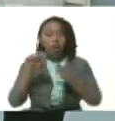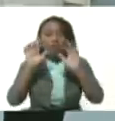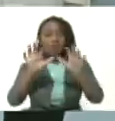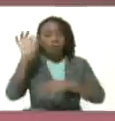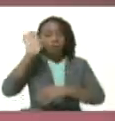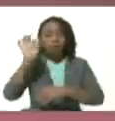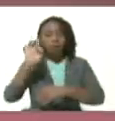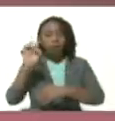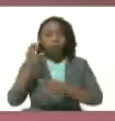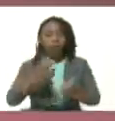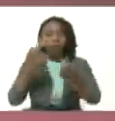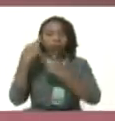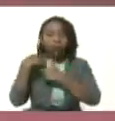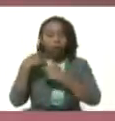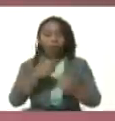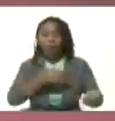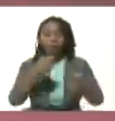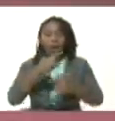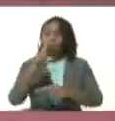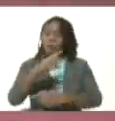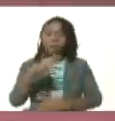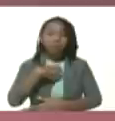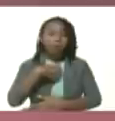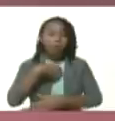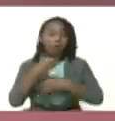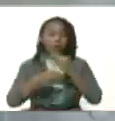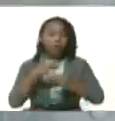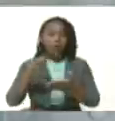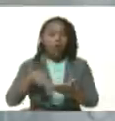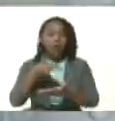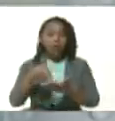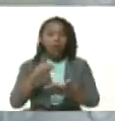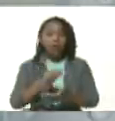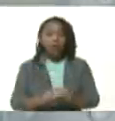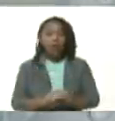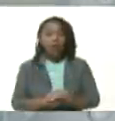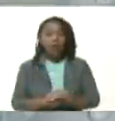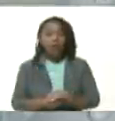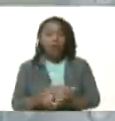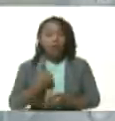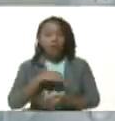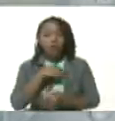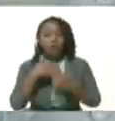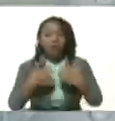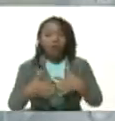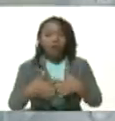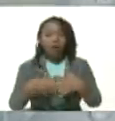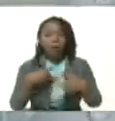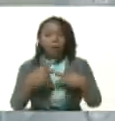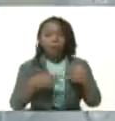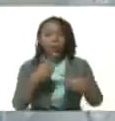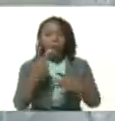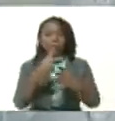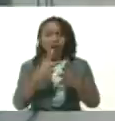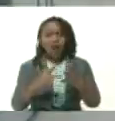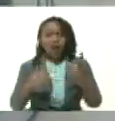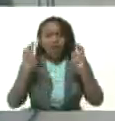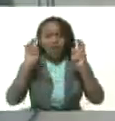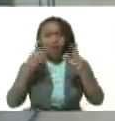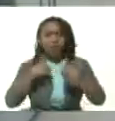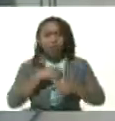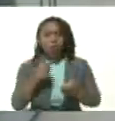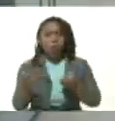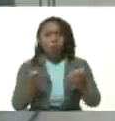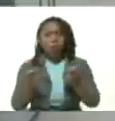corresponden al producto importado que no podemos fabricar nacionalmente. En nuestra planta productiva tenemos varias áreas que manejamos, dentro de